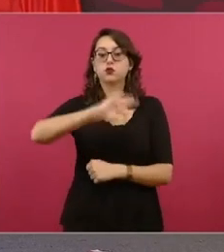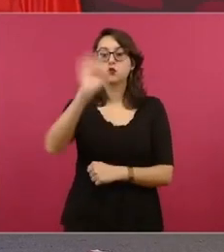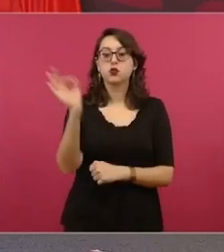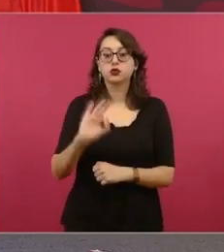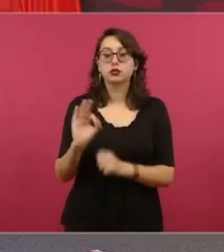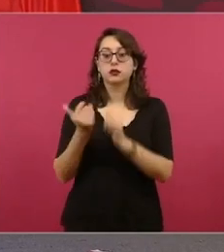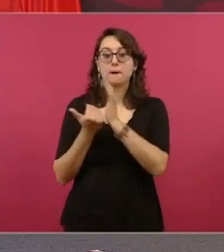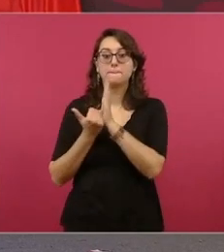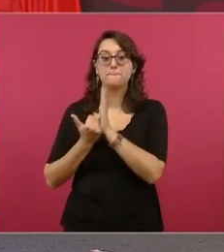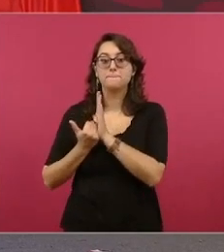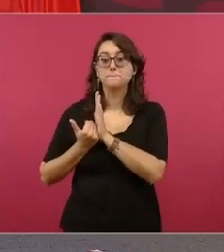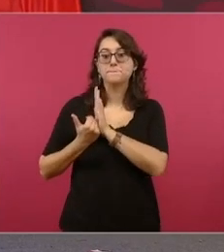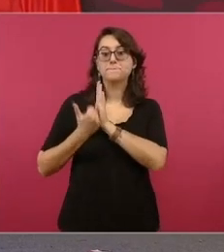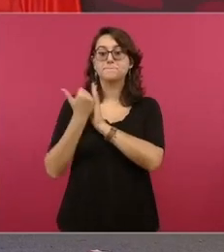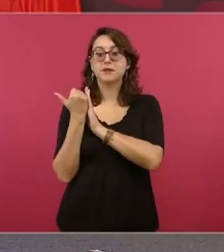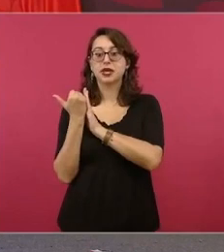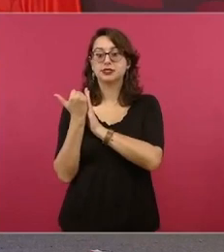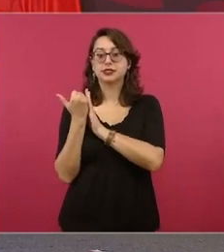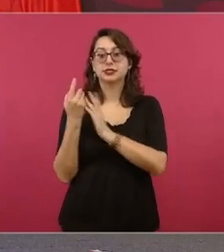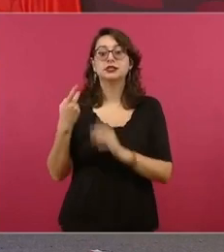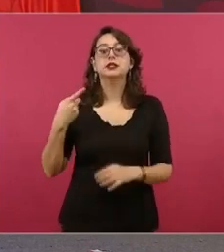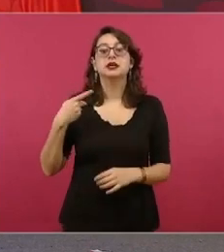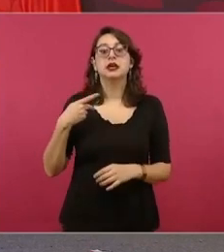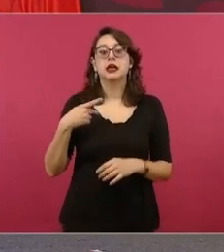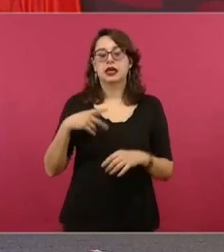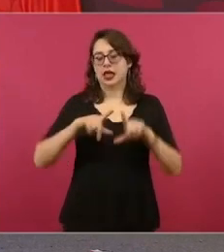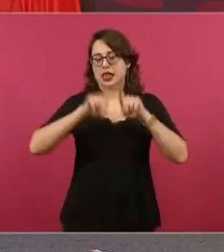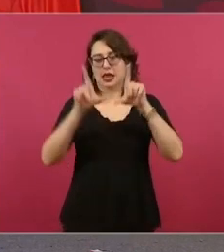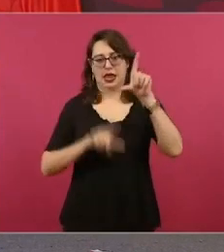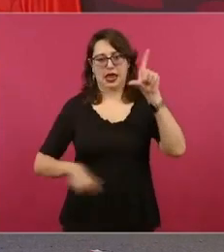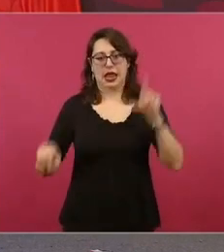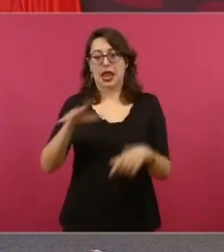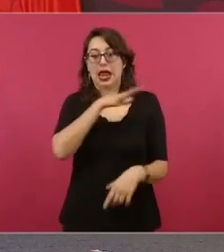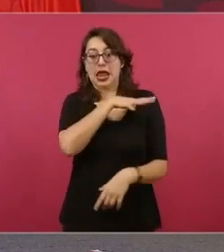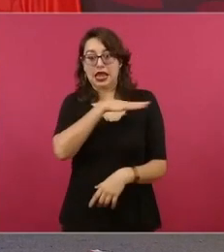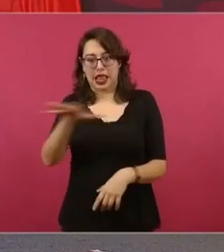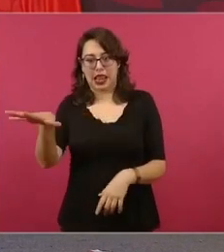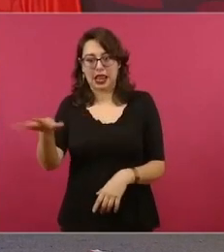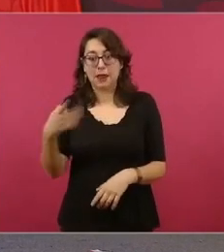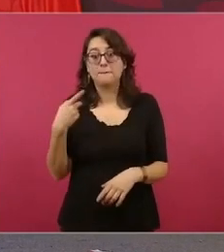los más pobres son los que tienen más incrementos.